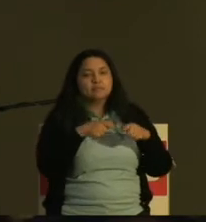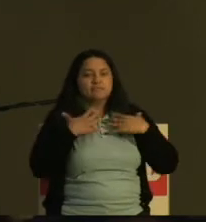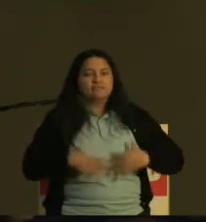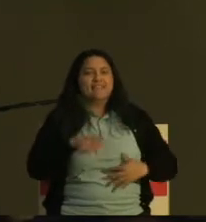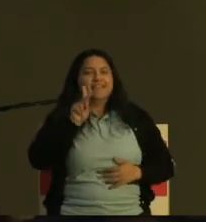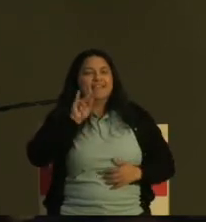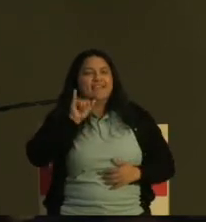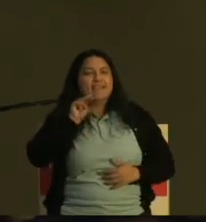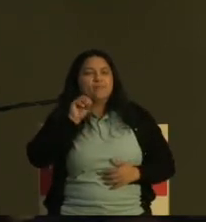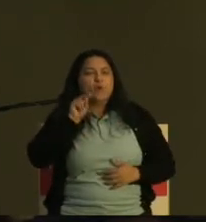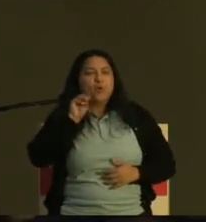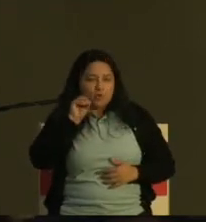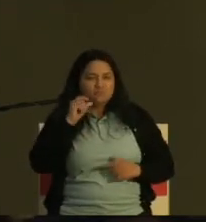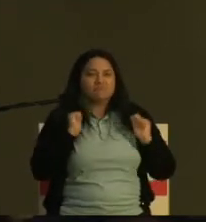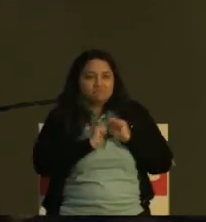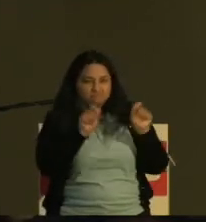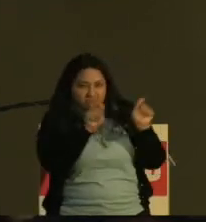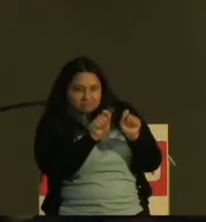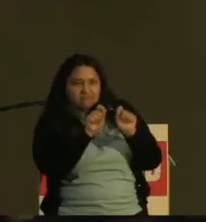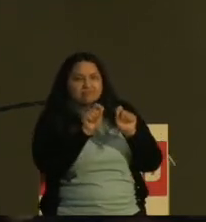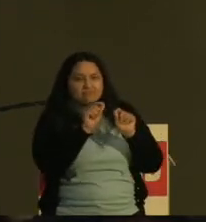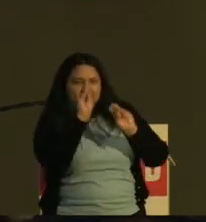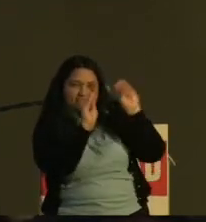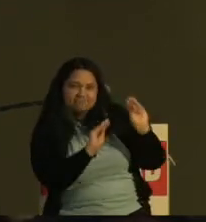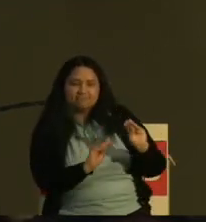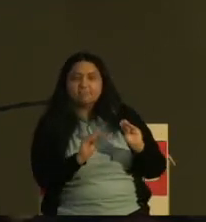mientras iban trabajando, iban discutiendo estos